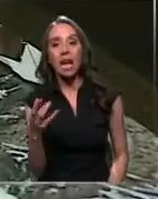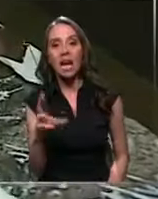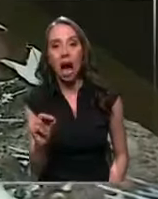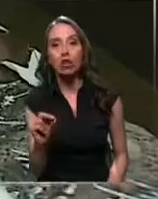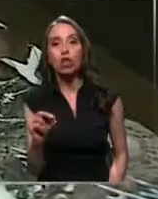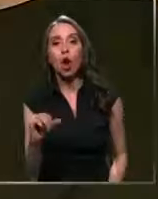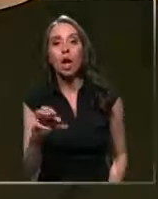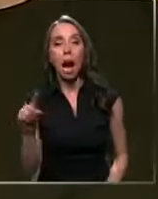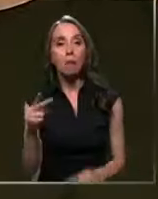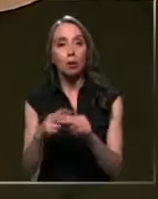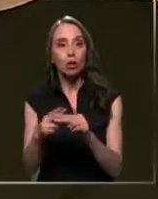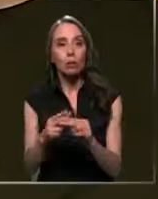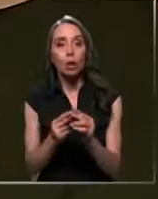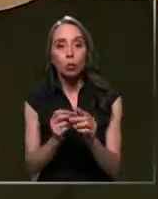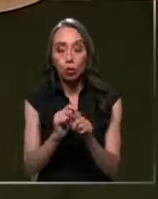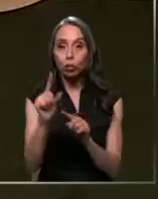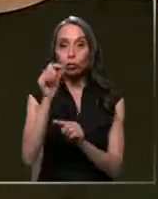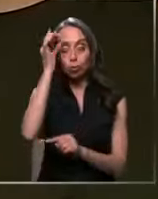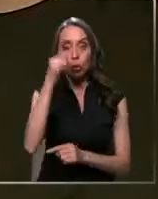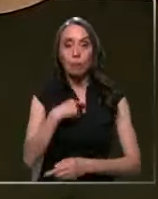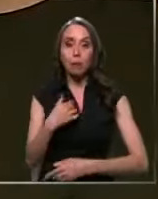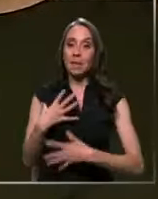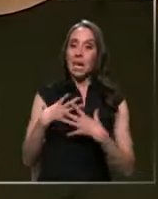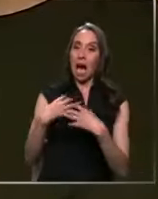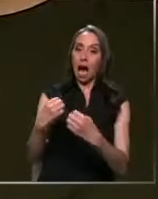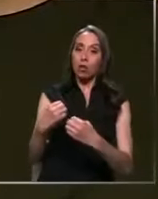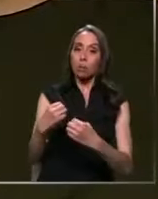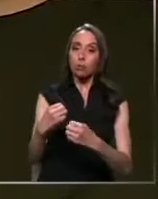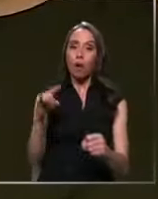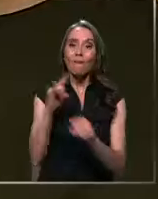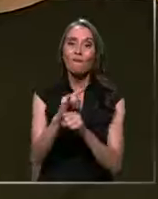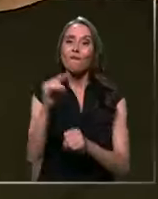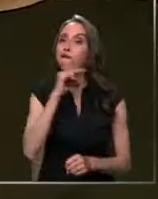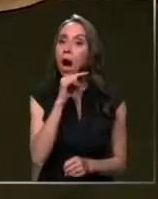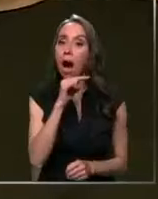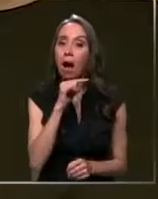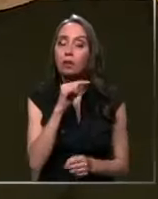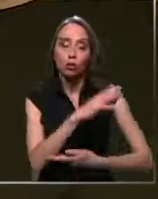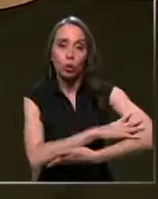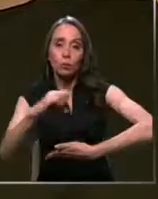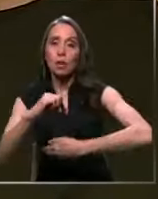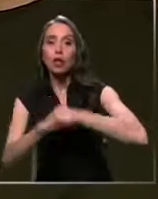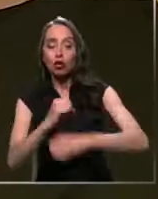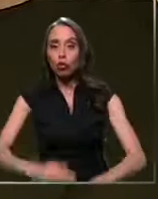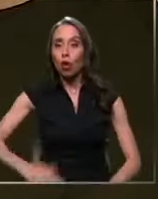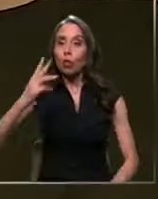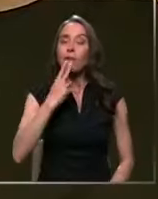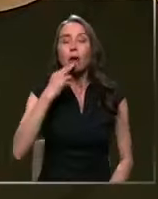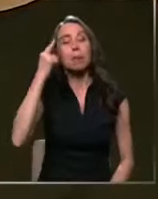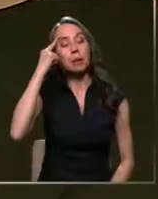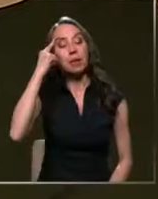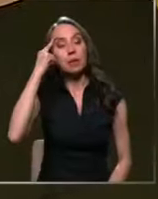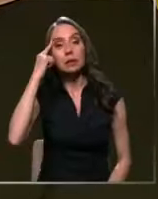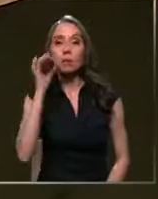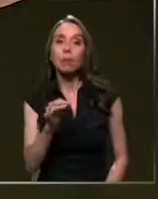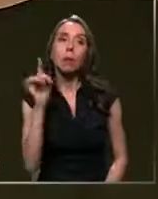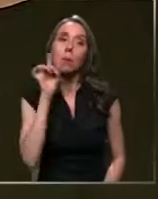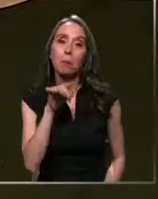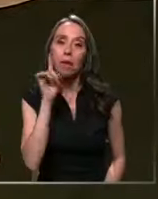Al principio me enteré de que mi adopción había sido falsificada, pensé que todos estos años de mi vida habían sido una